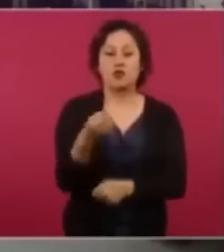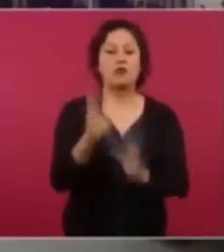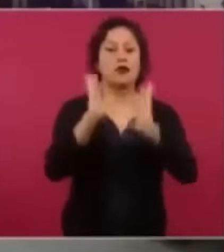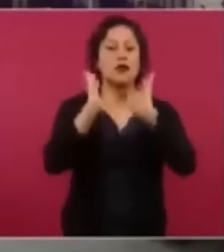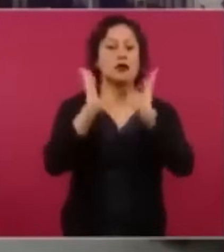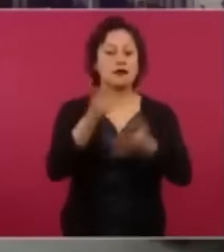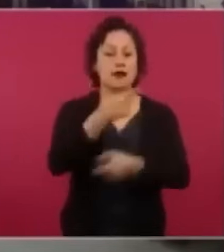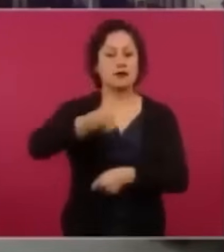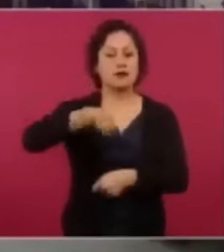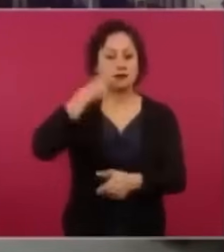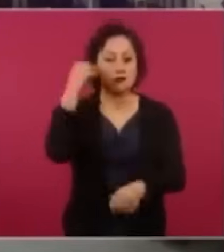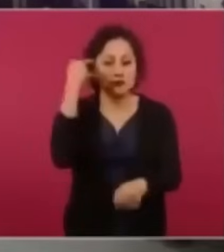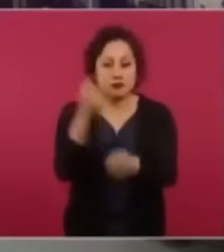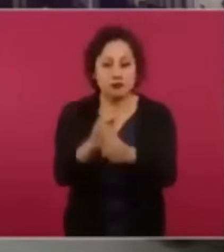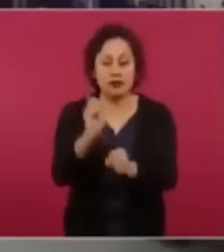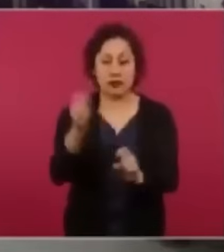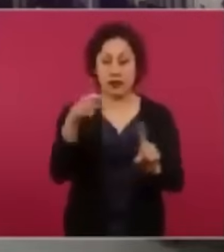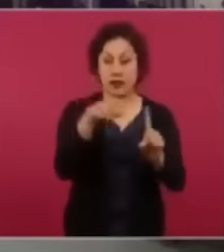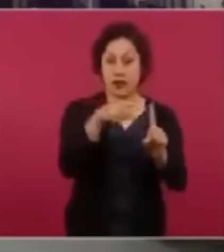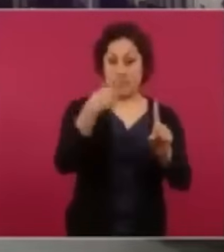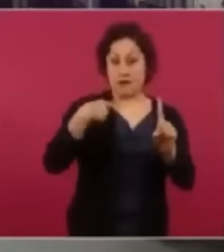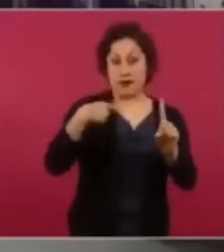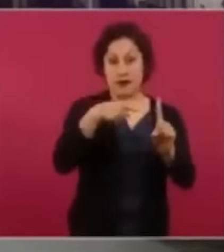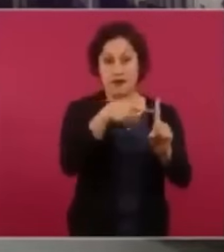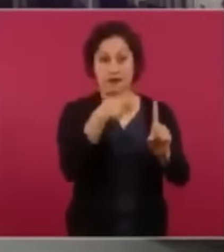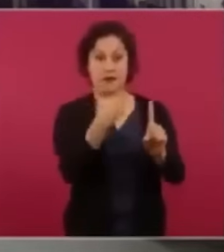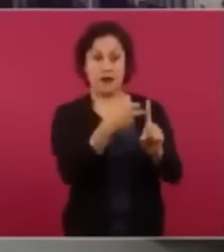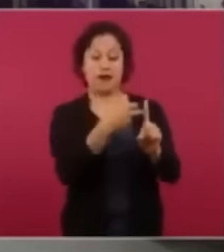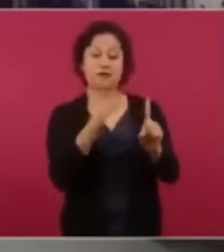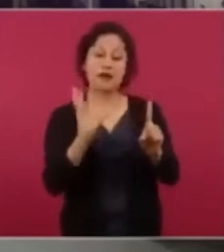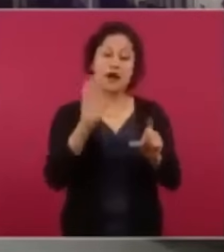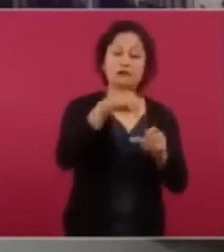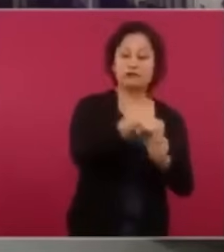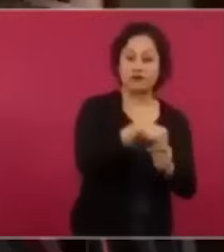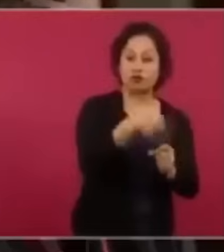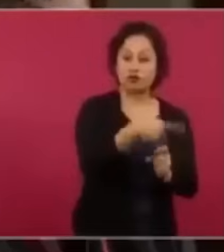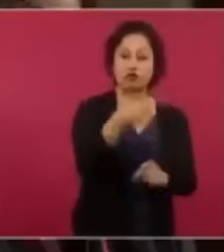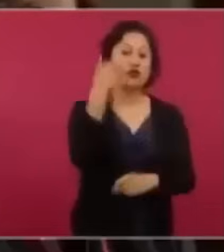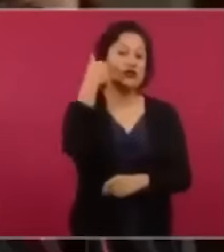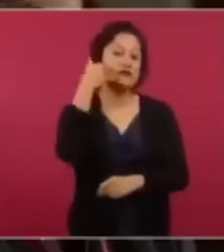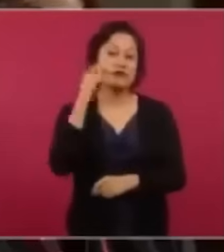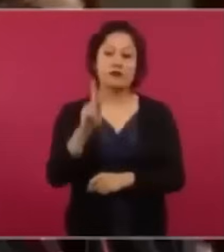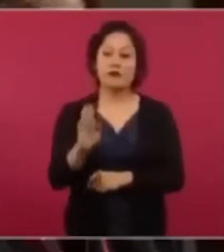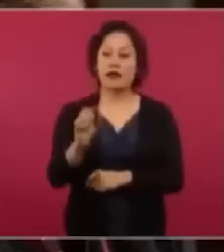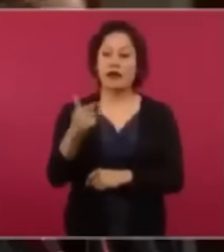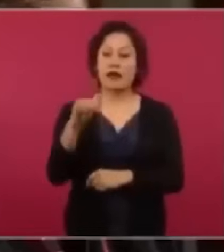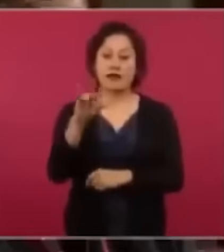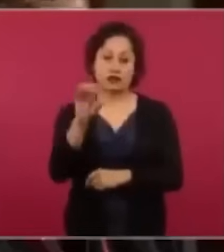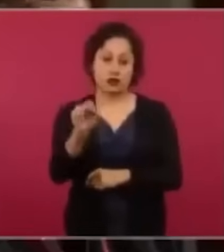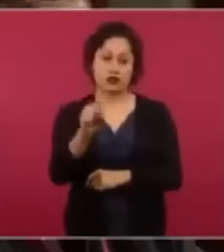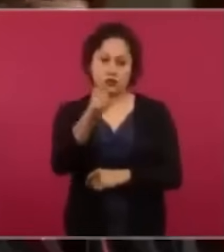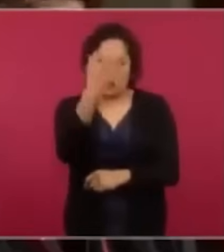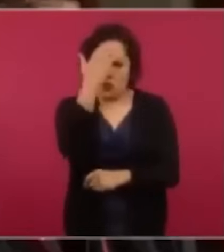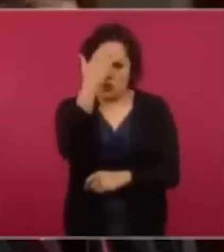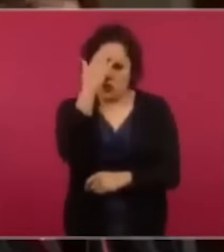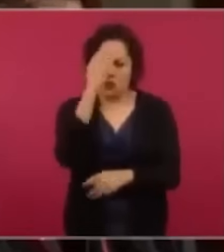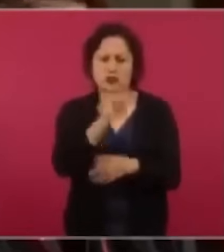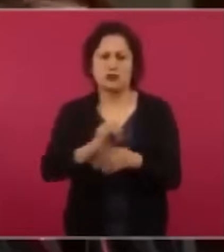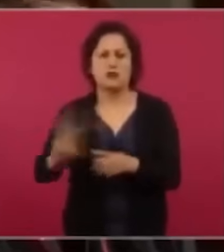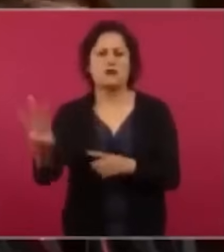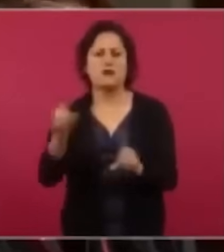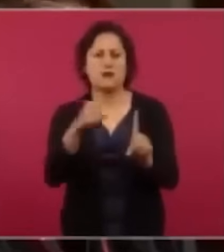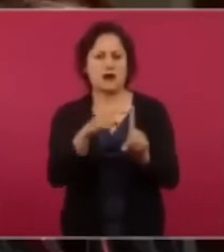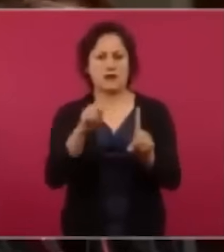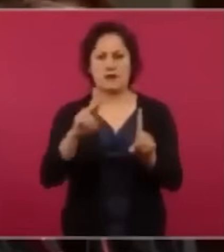este defensor fue infectado con Pegasus, eso está confirmado. Este software, Pegasus, es